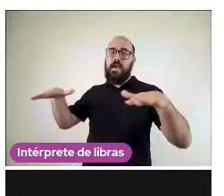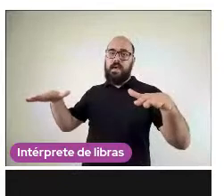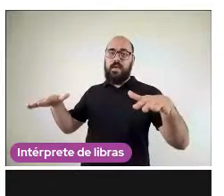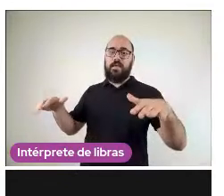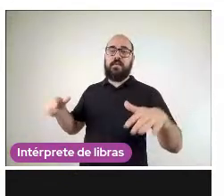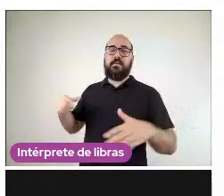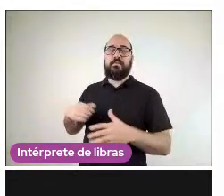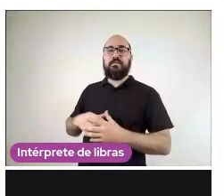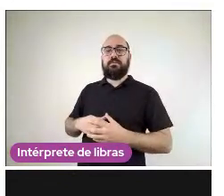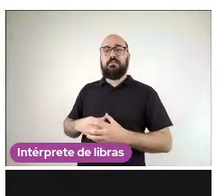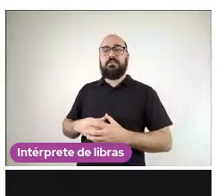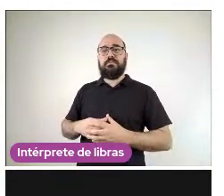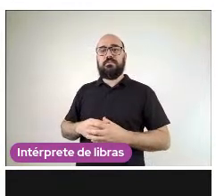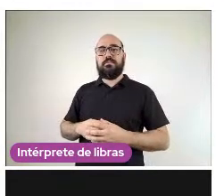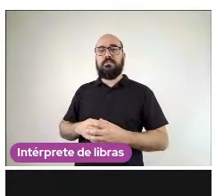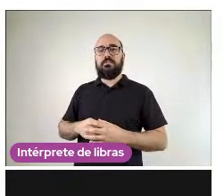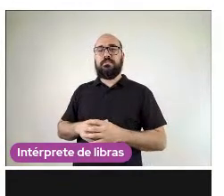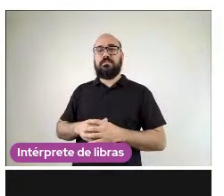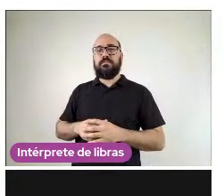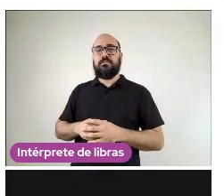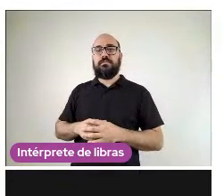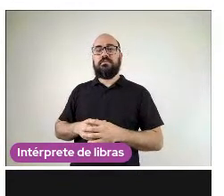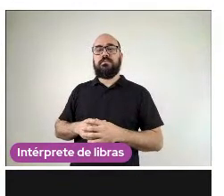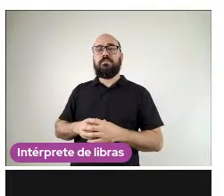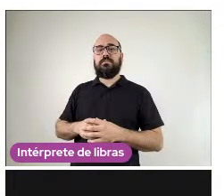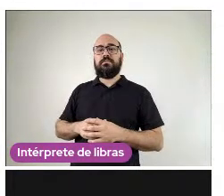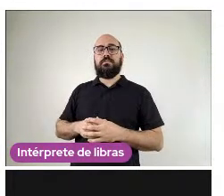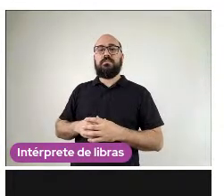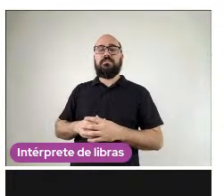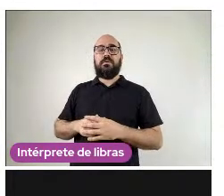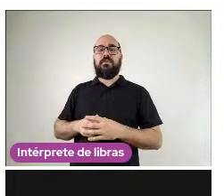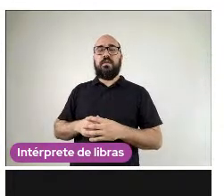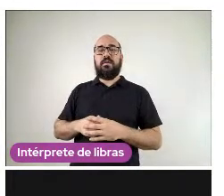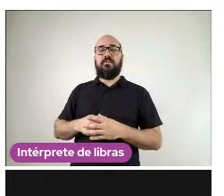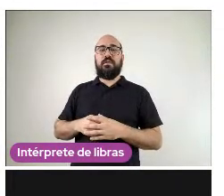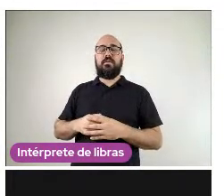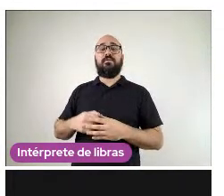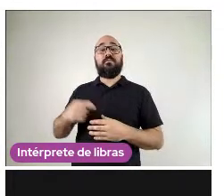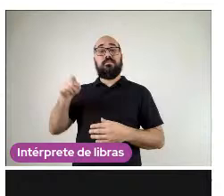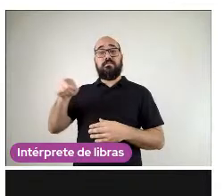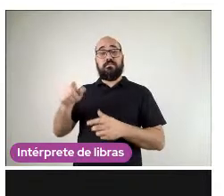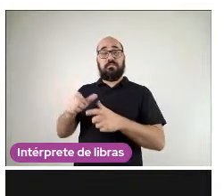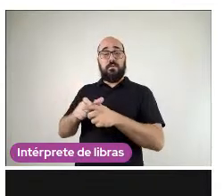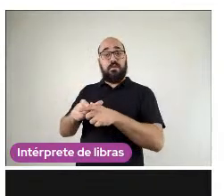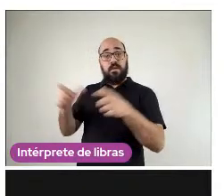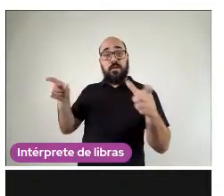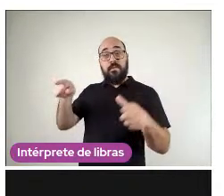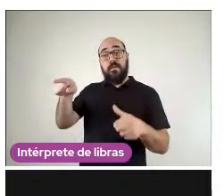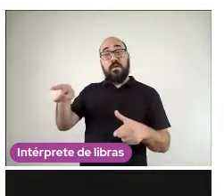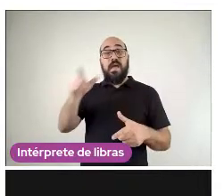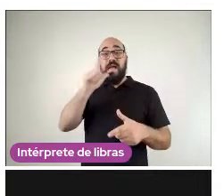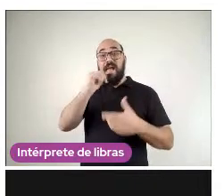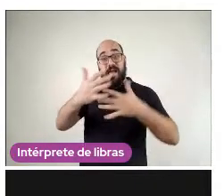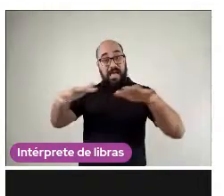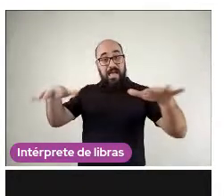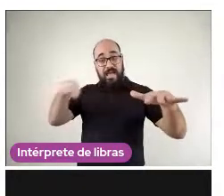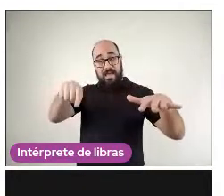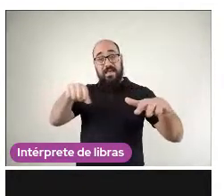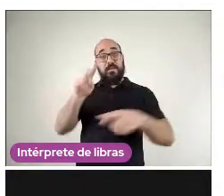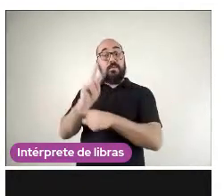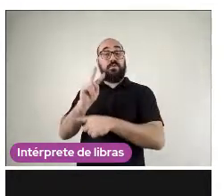Sur, que está conectada con la Isla del Coco, que es otra área marina protegida, a su vez con Coiba